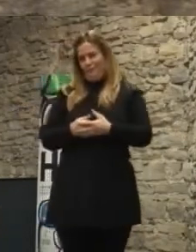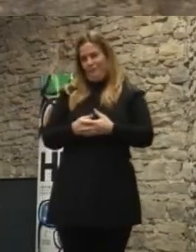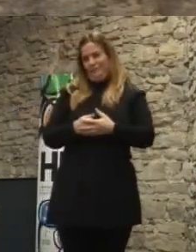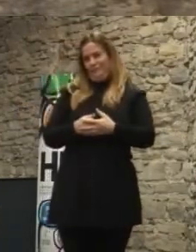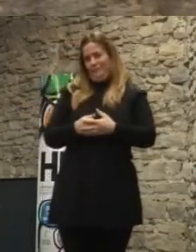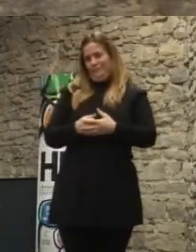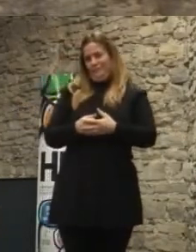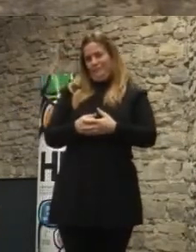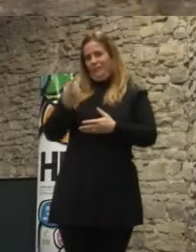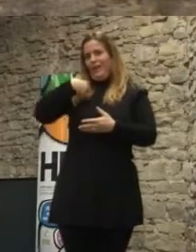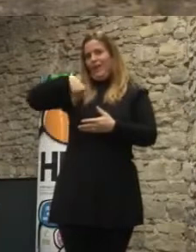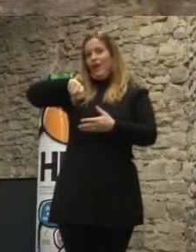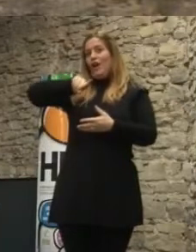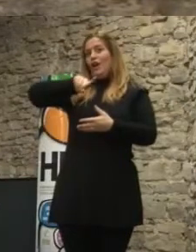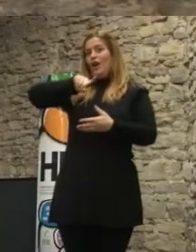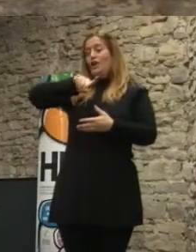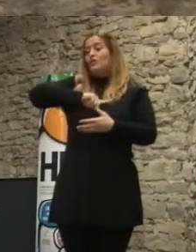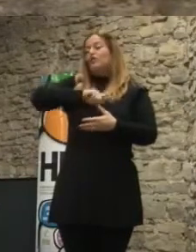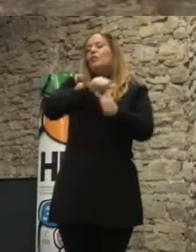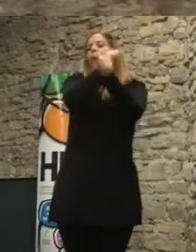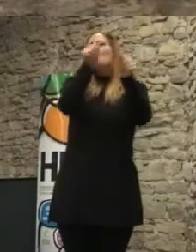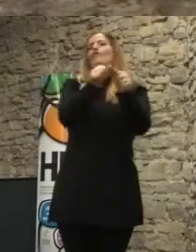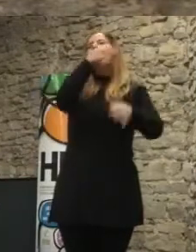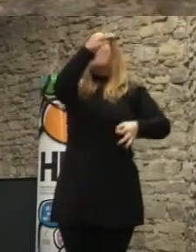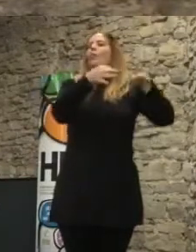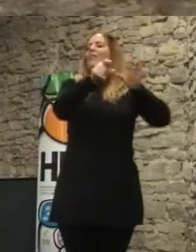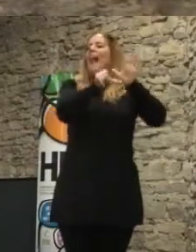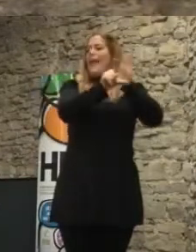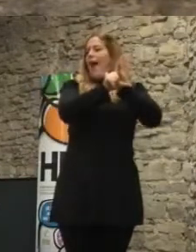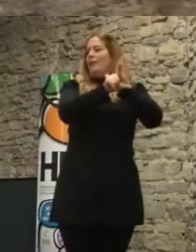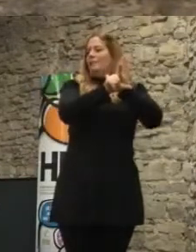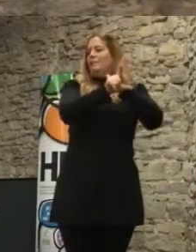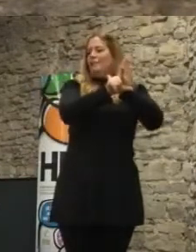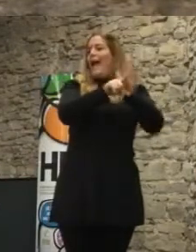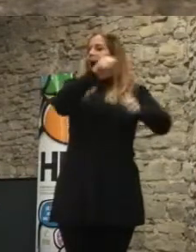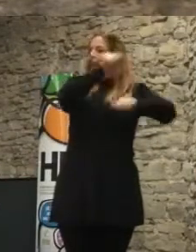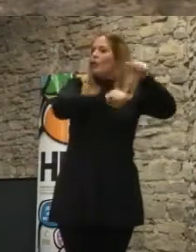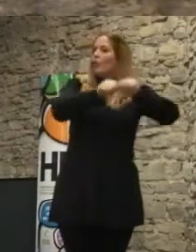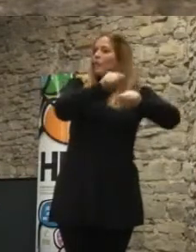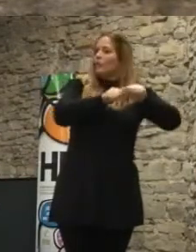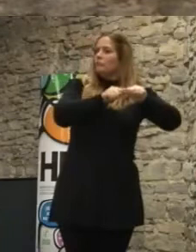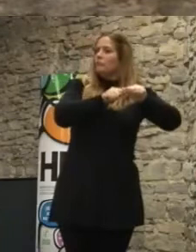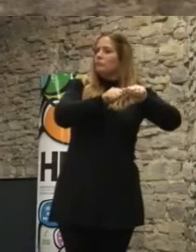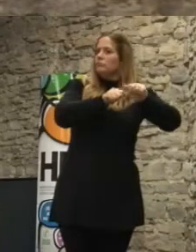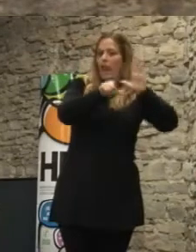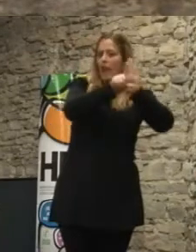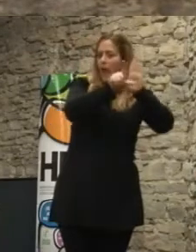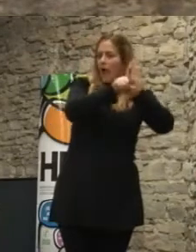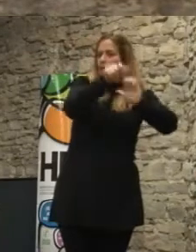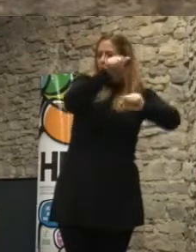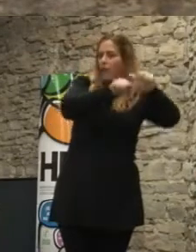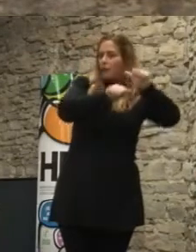Tenemos la forma jurídica asociación, que muchas veces se utiliza para hacer negocios, y que son